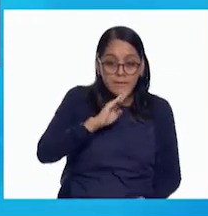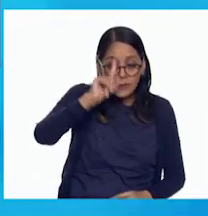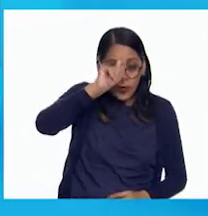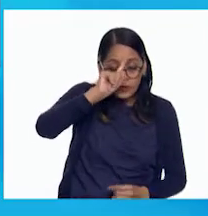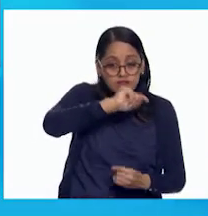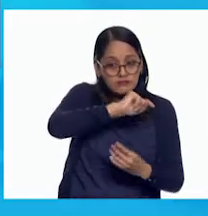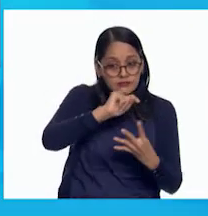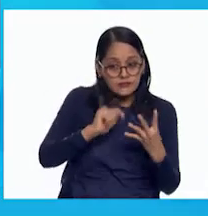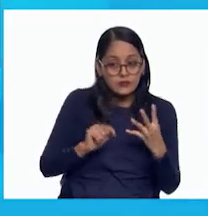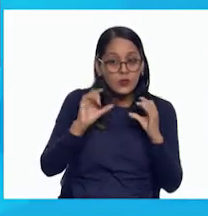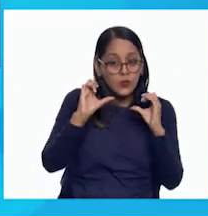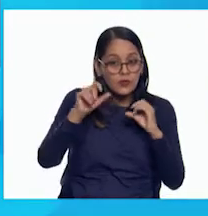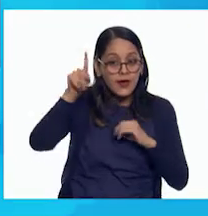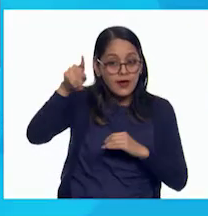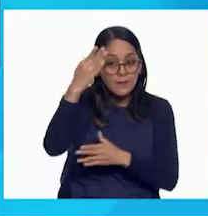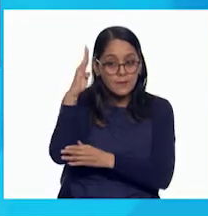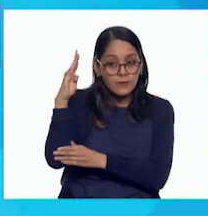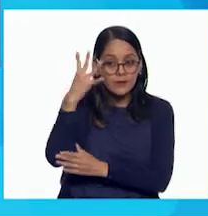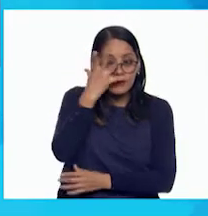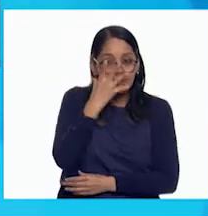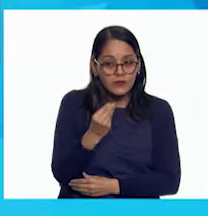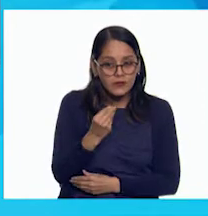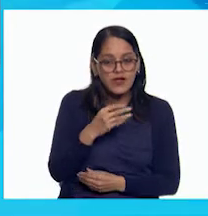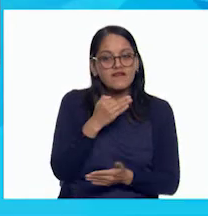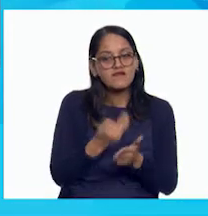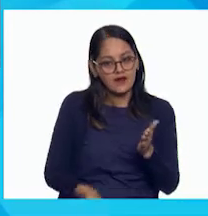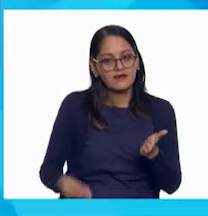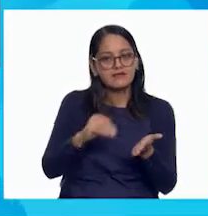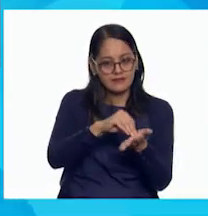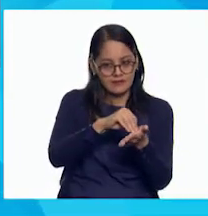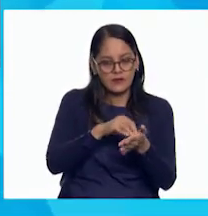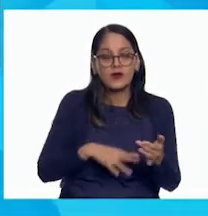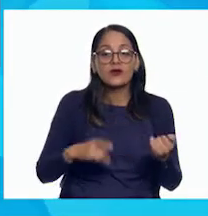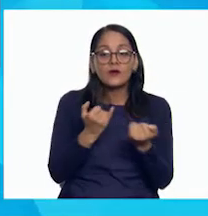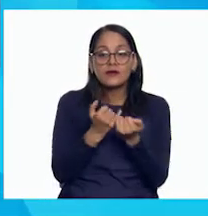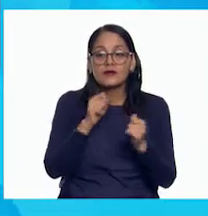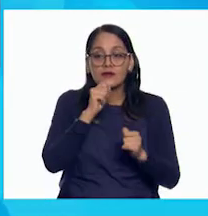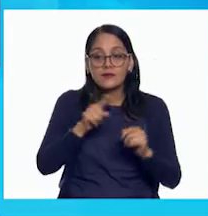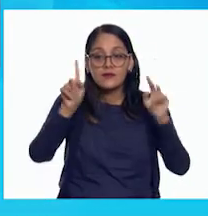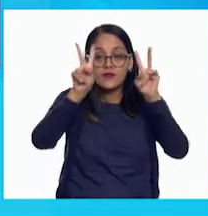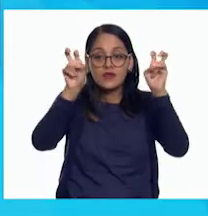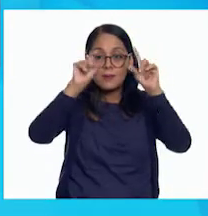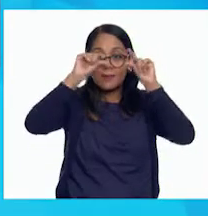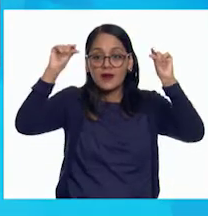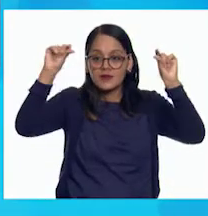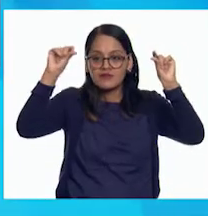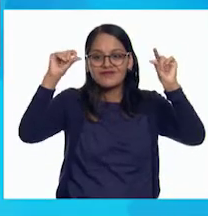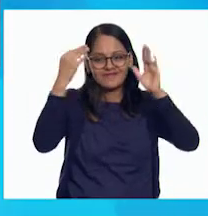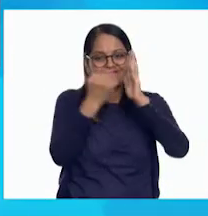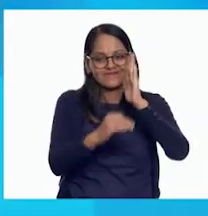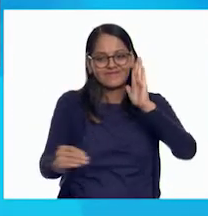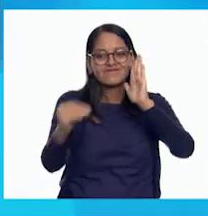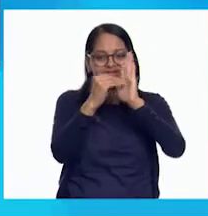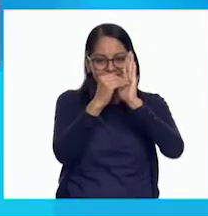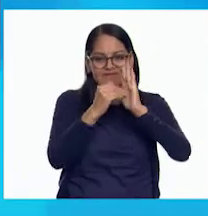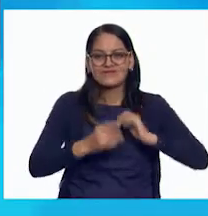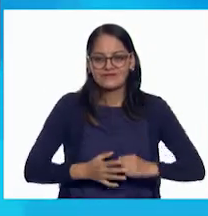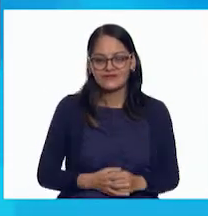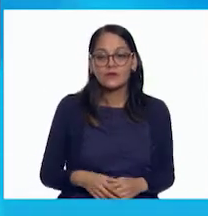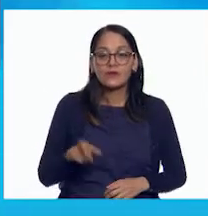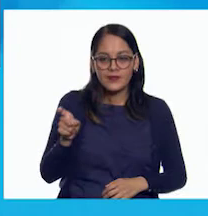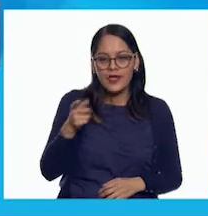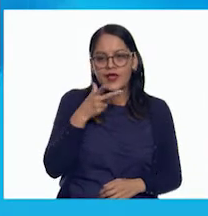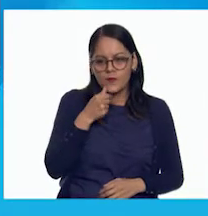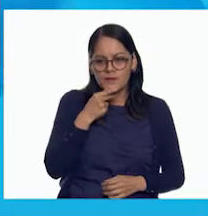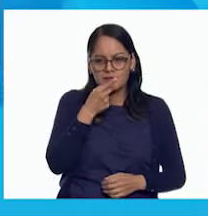tuviera cuidado con el lobo. También faltó incluir el título del cuento, Caperucita Roja. Y entonces él dice